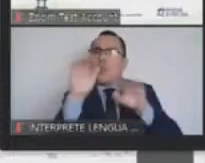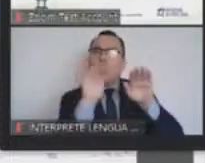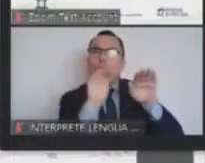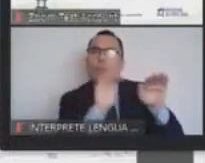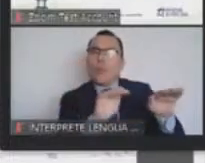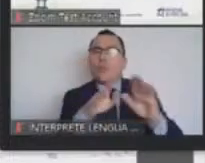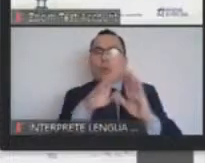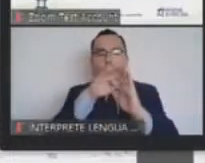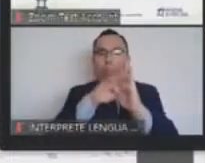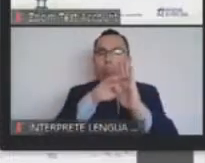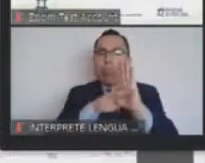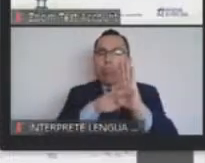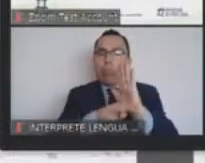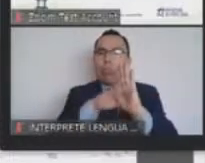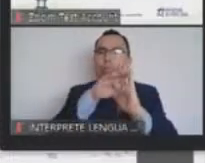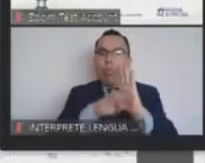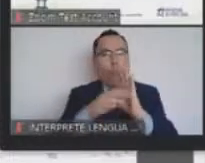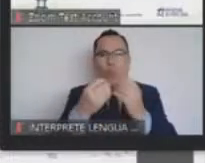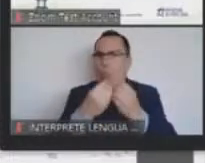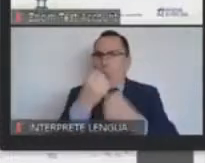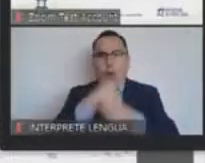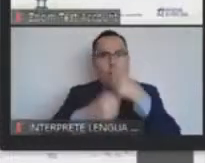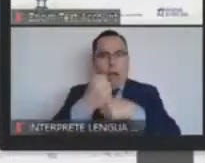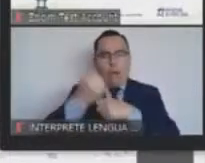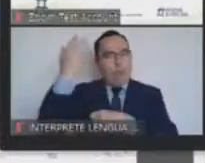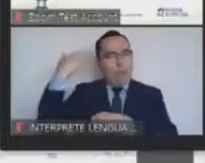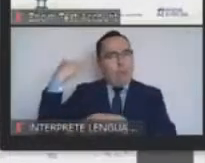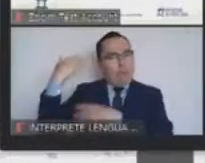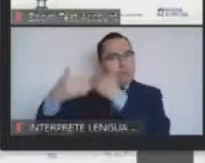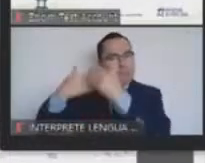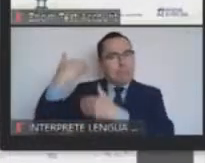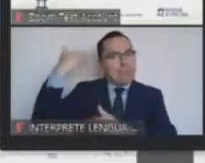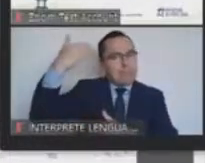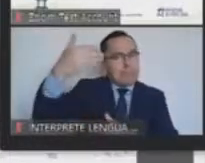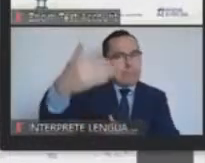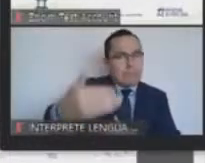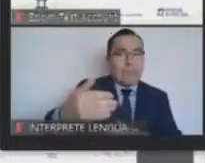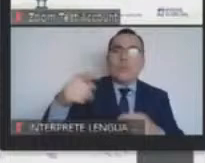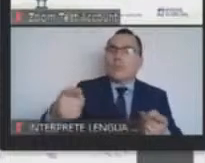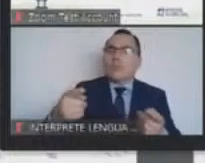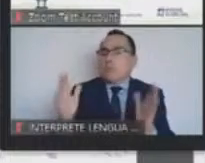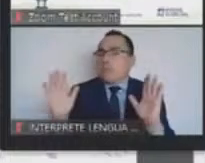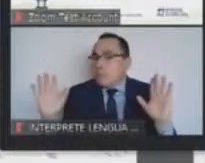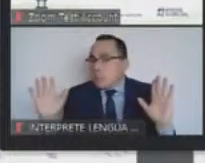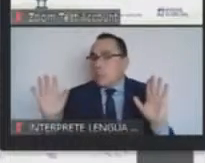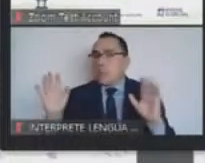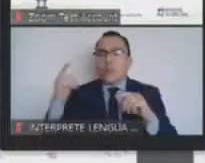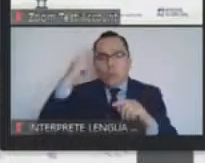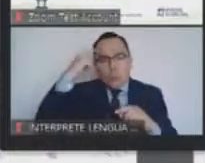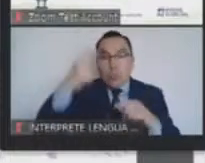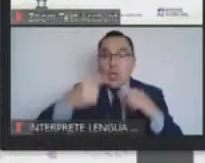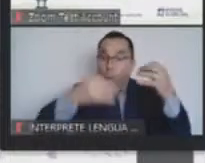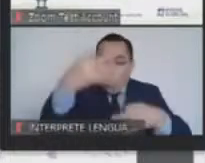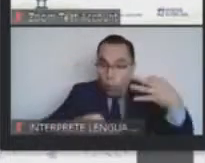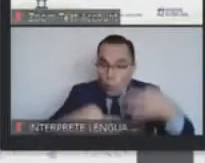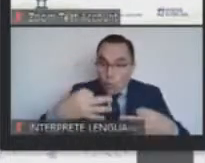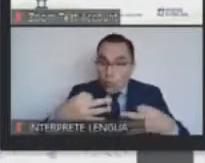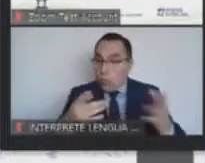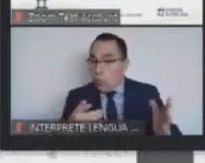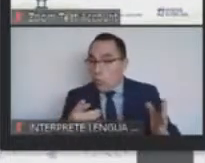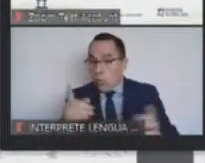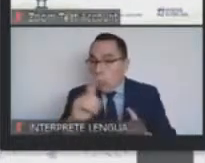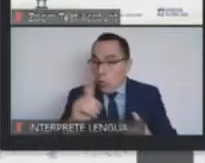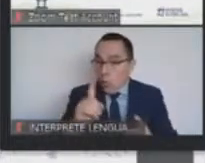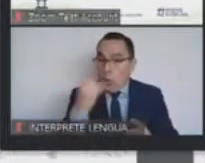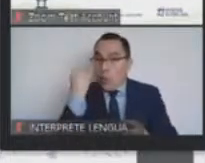en valores muy bajos, y que es un tema, ¿no es cierto? Este es un desafío, más allá de que pueda ser justo o injusto, que es